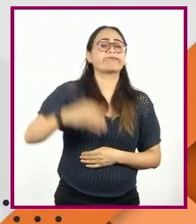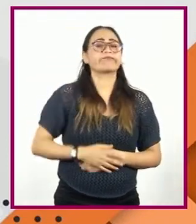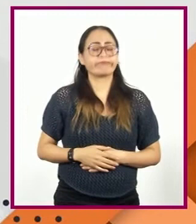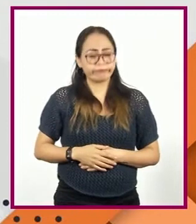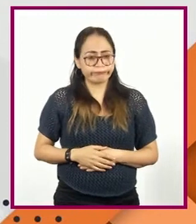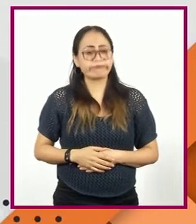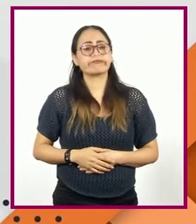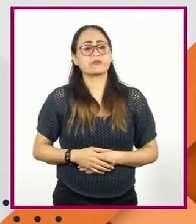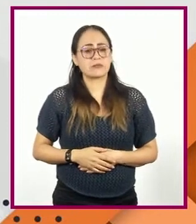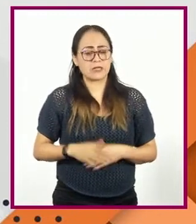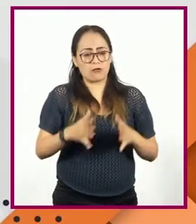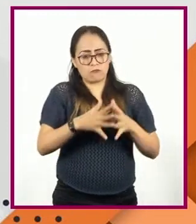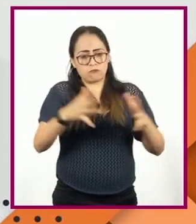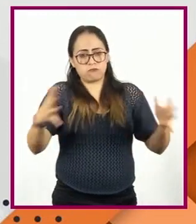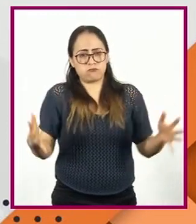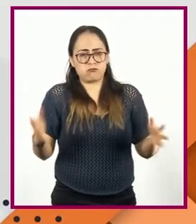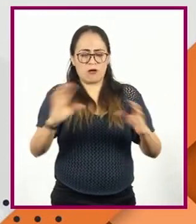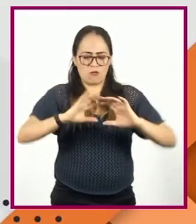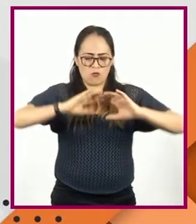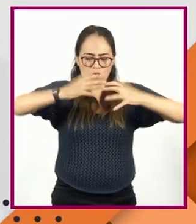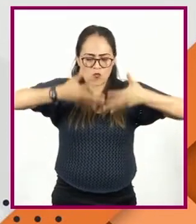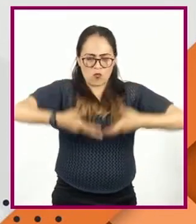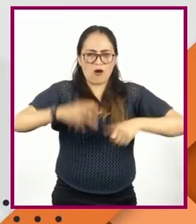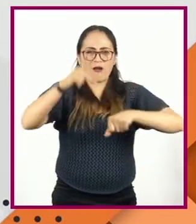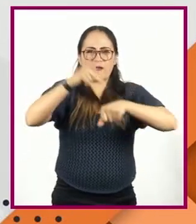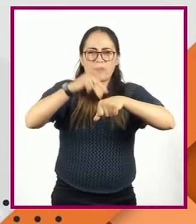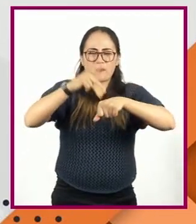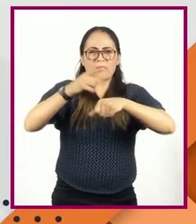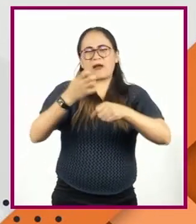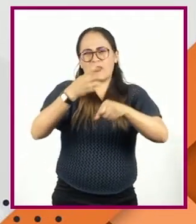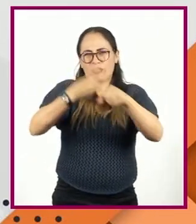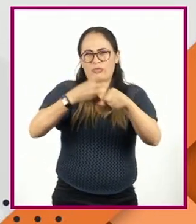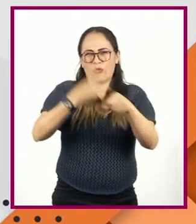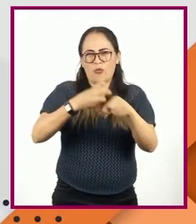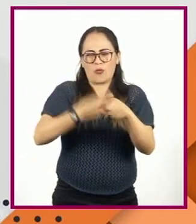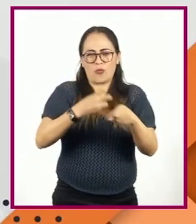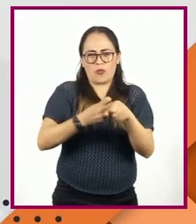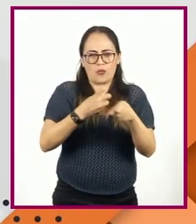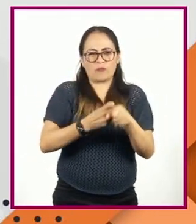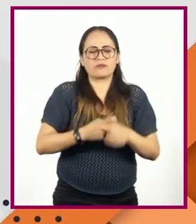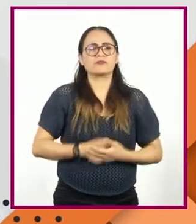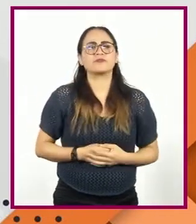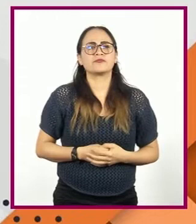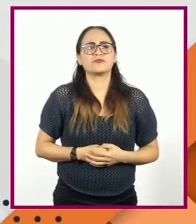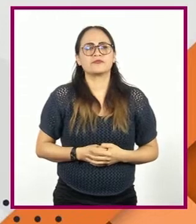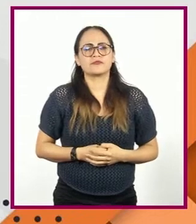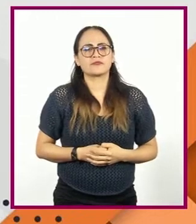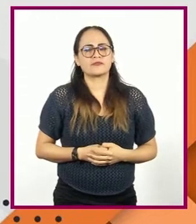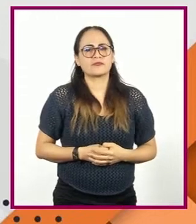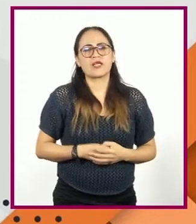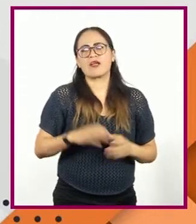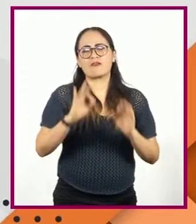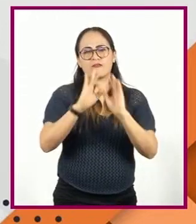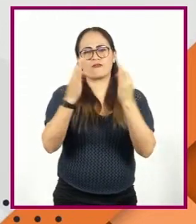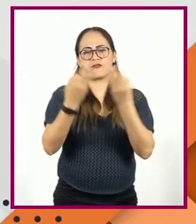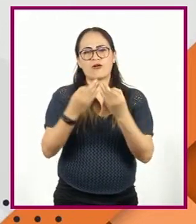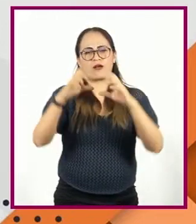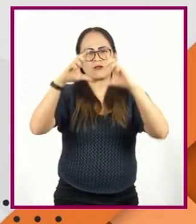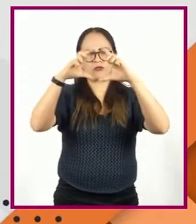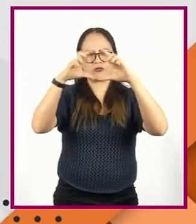más alta de su coraza, la cual estaba compuesta por cientos de pequeños hexágonos